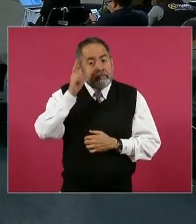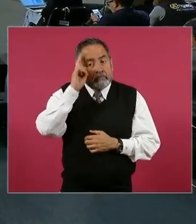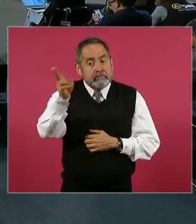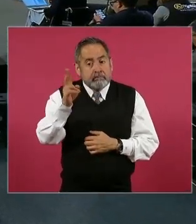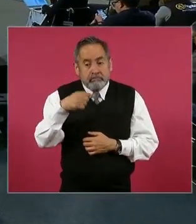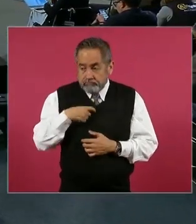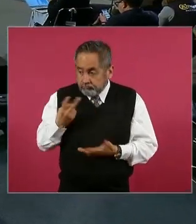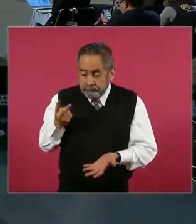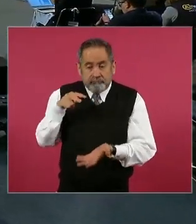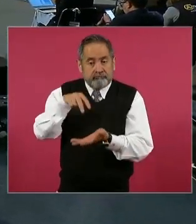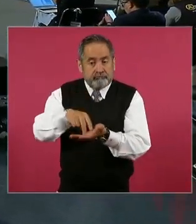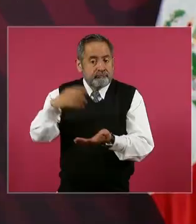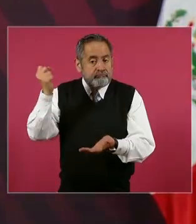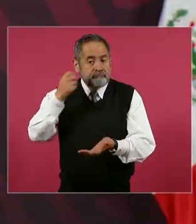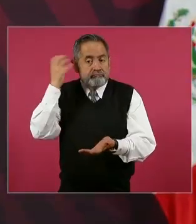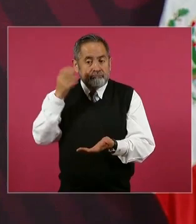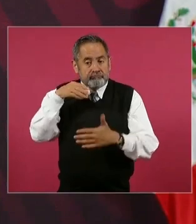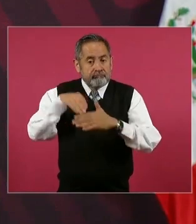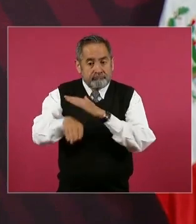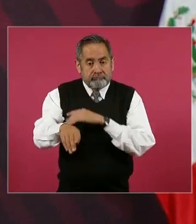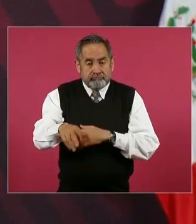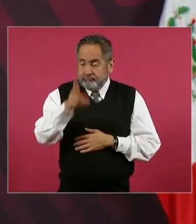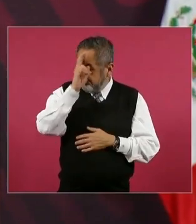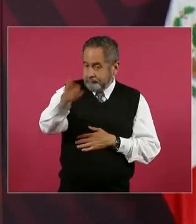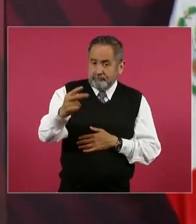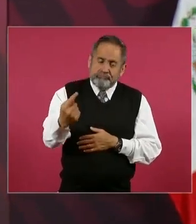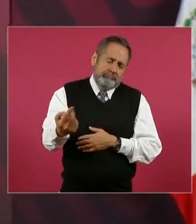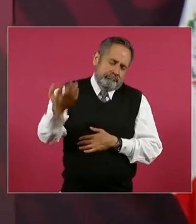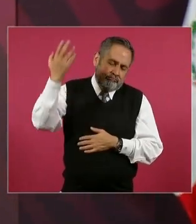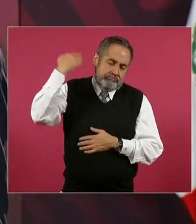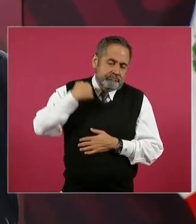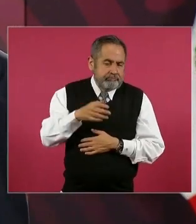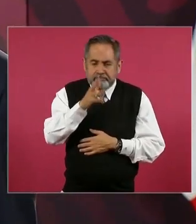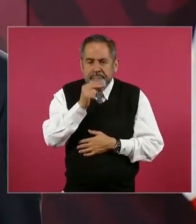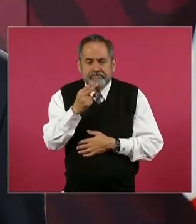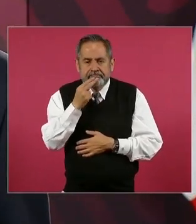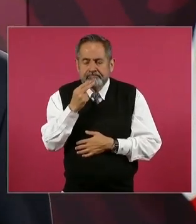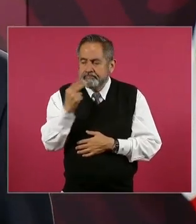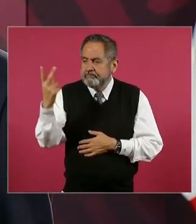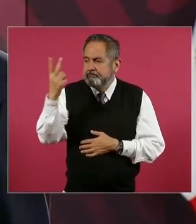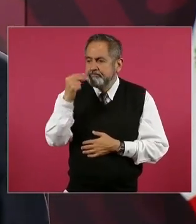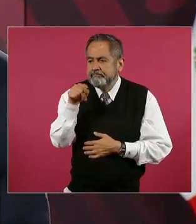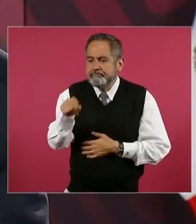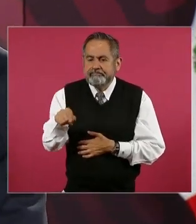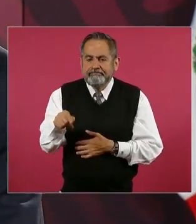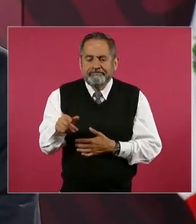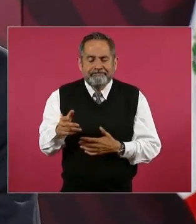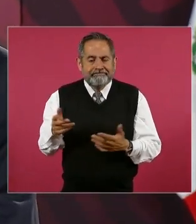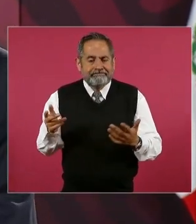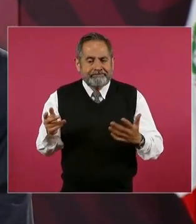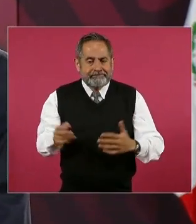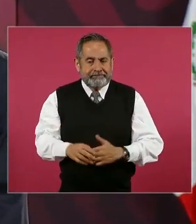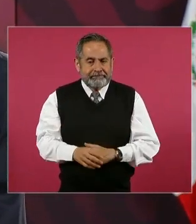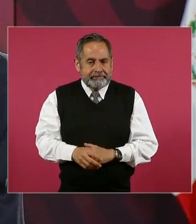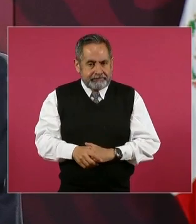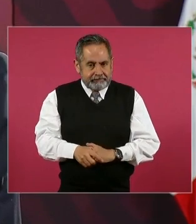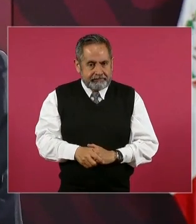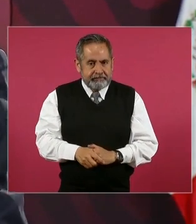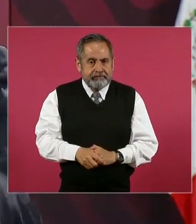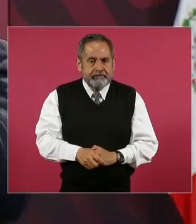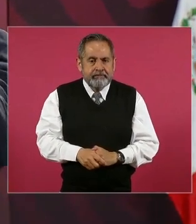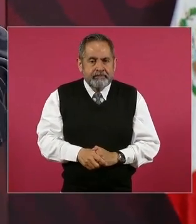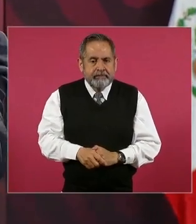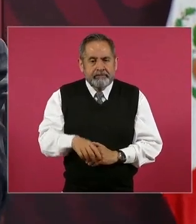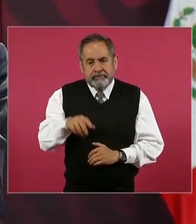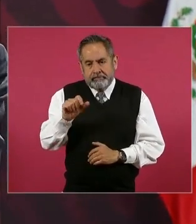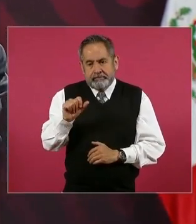la plaza no podíamos usar la plaza y este y